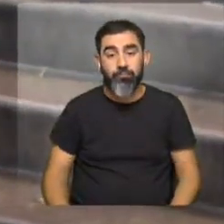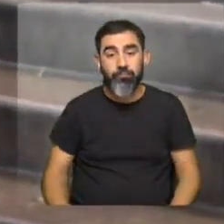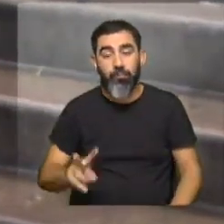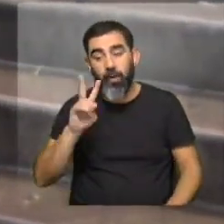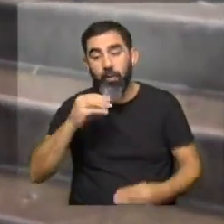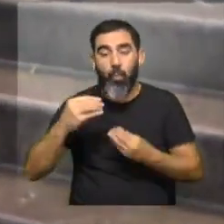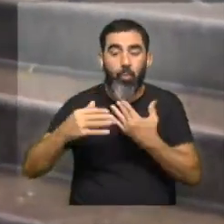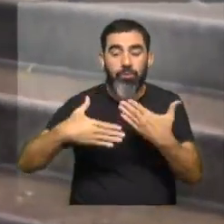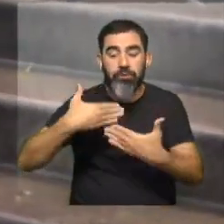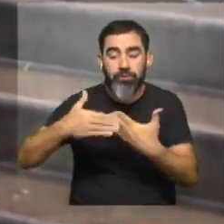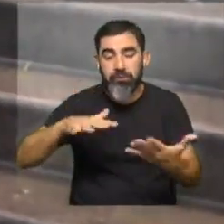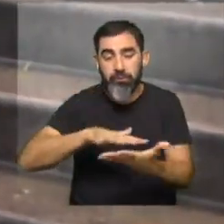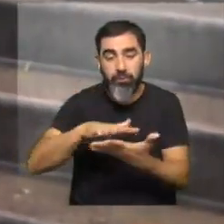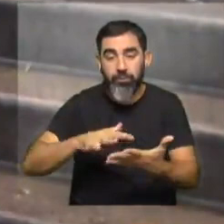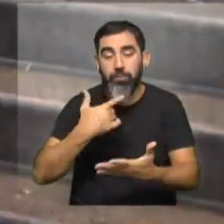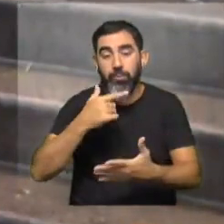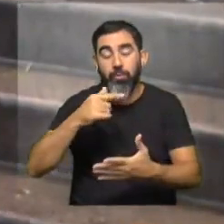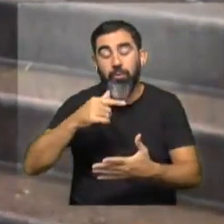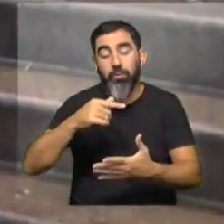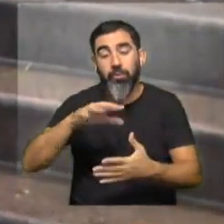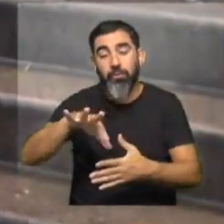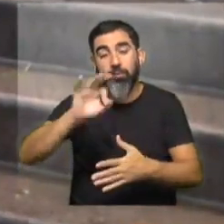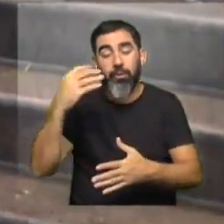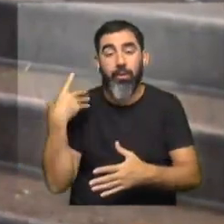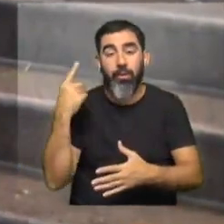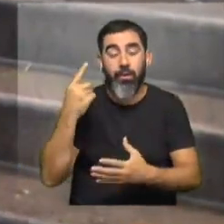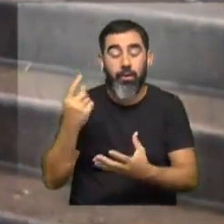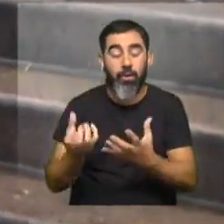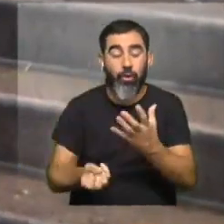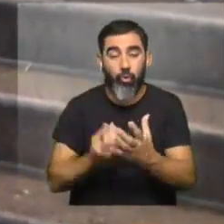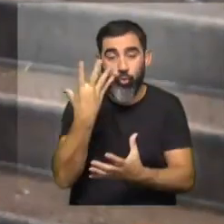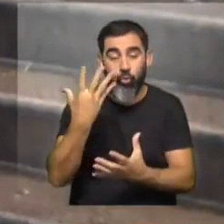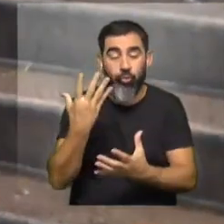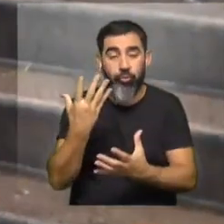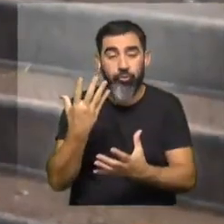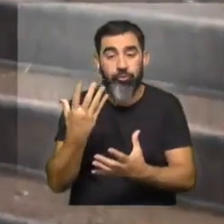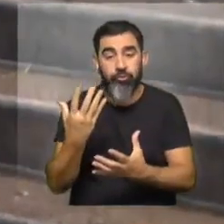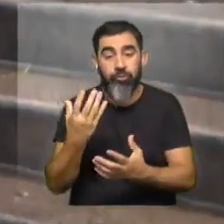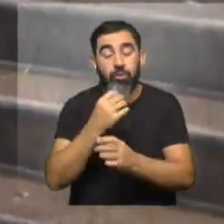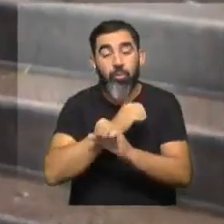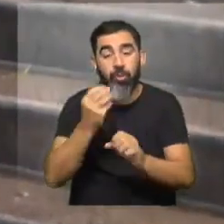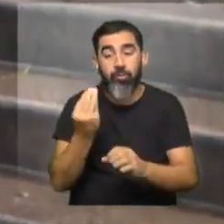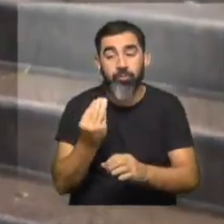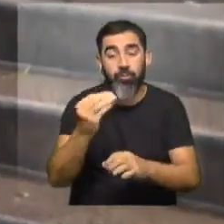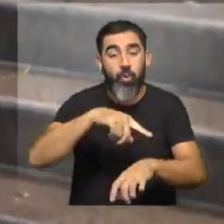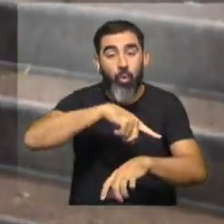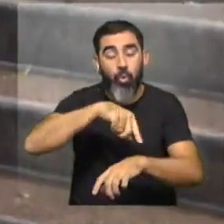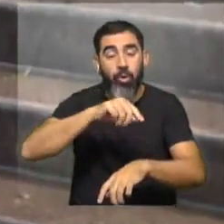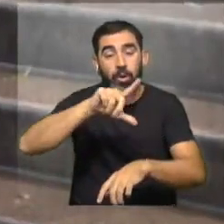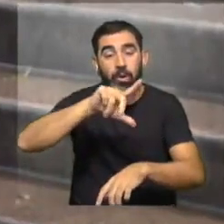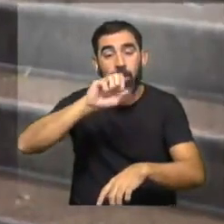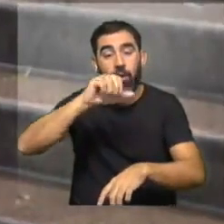los acontecimientos, entre ellos la elección del director, del supuesto director o directora que podría tomar las horas de Leonardo, que